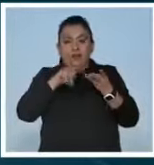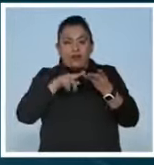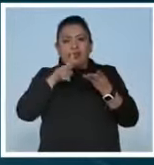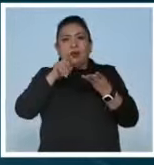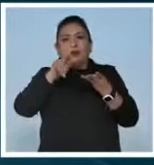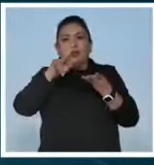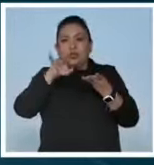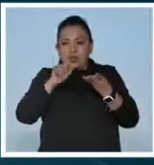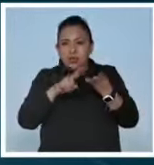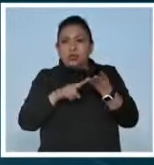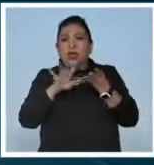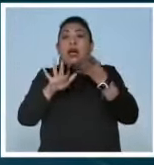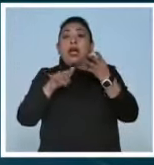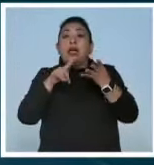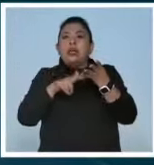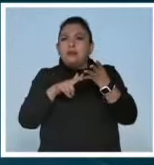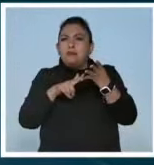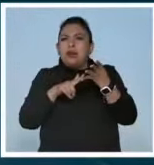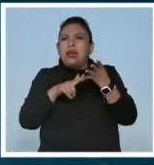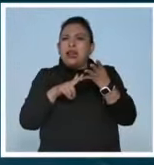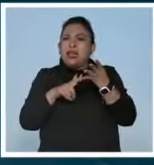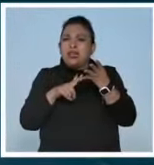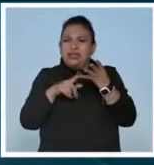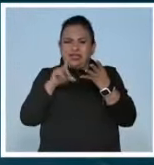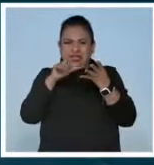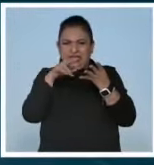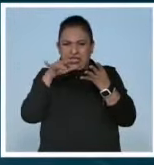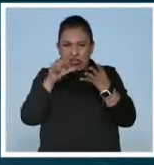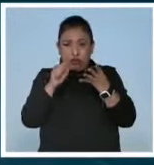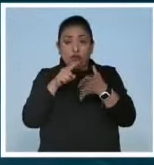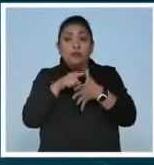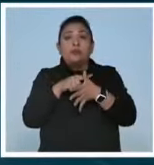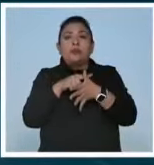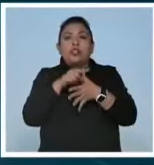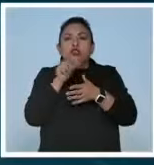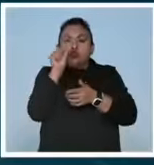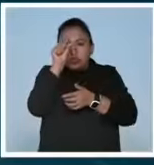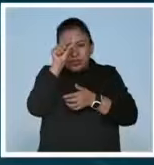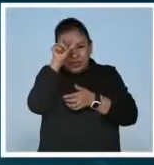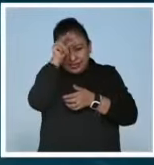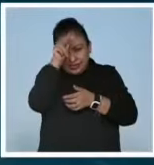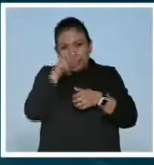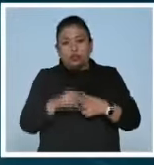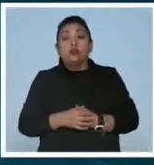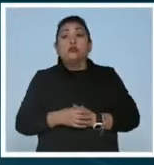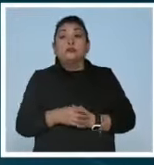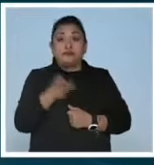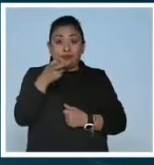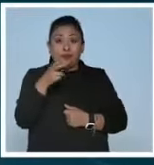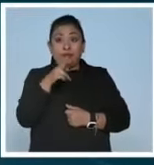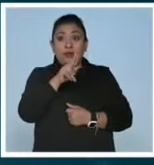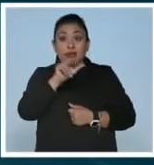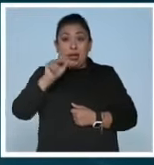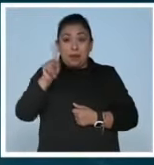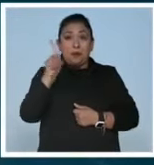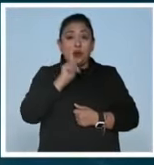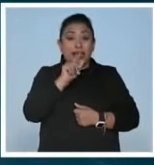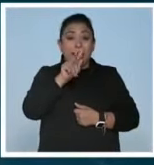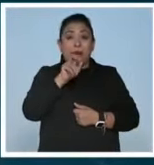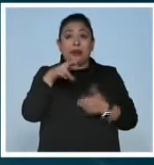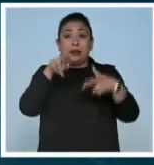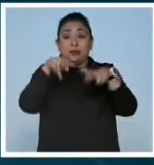reptiles, animales marinos e insectos. Con esta aplicación, Abril